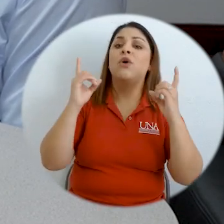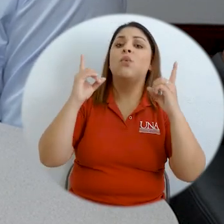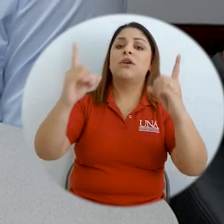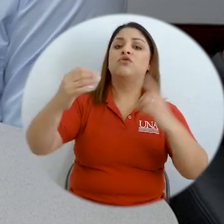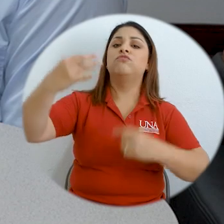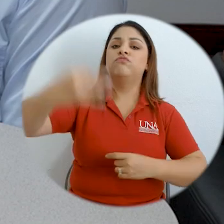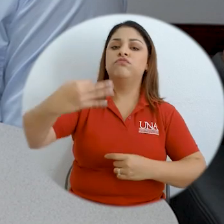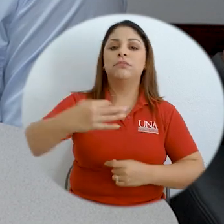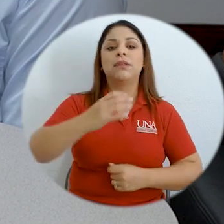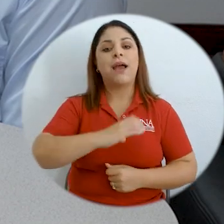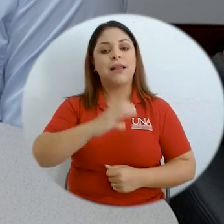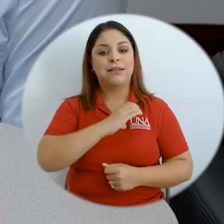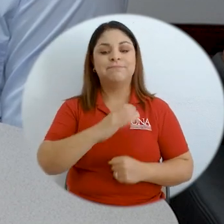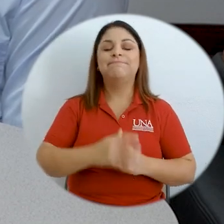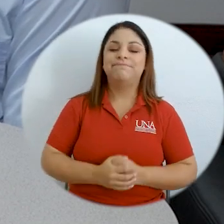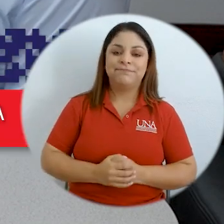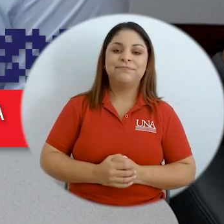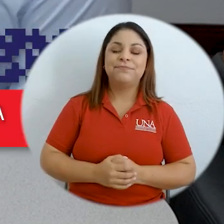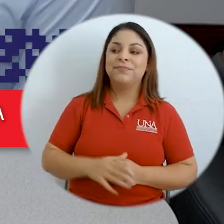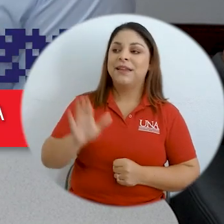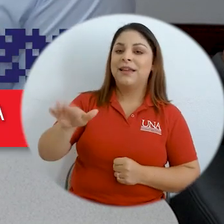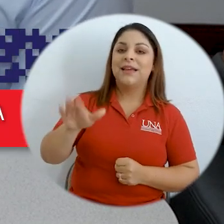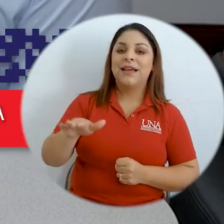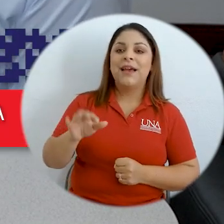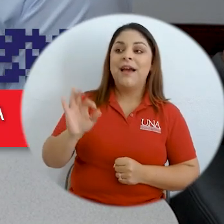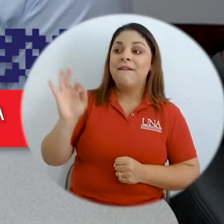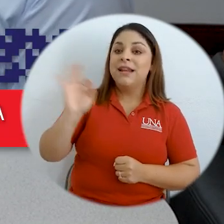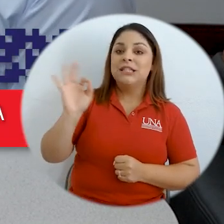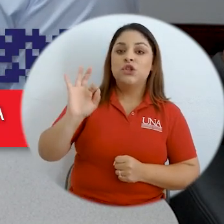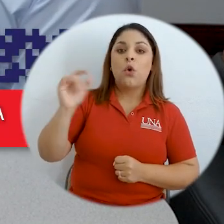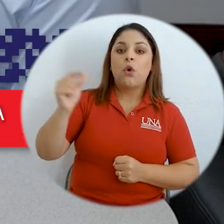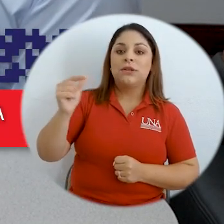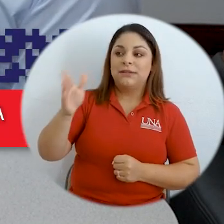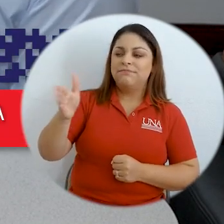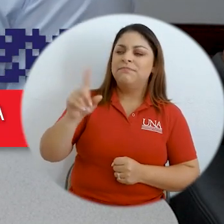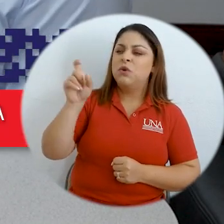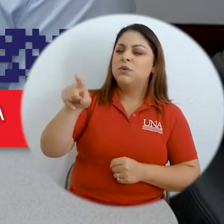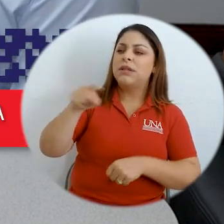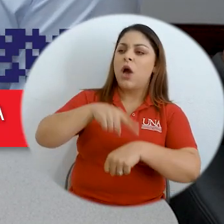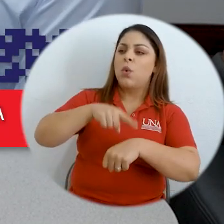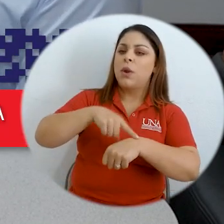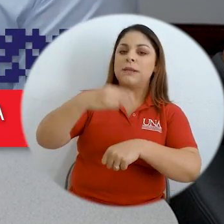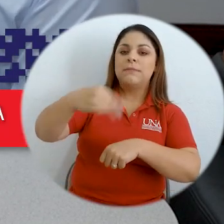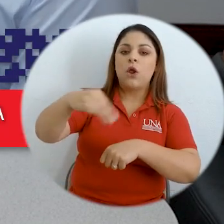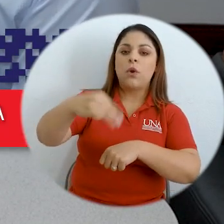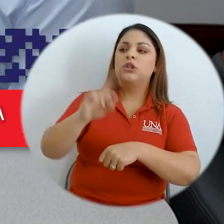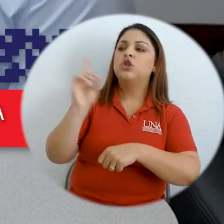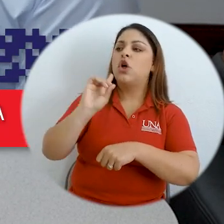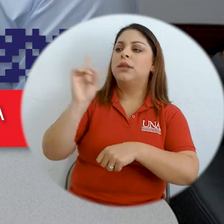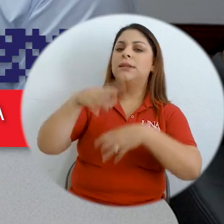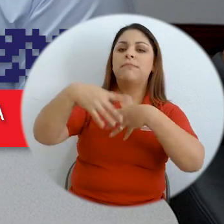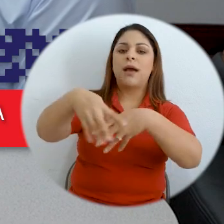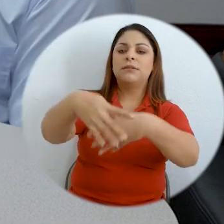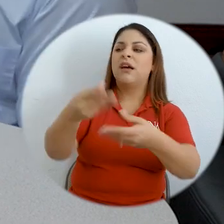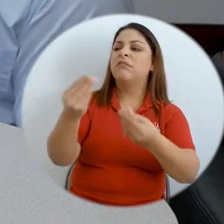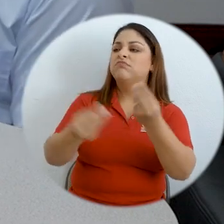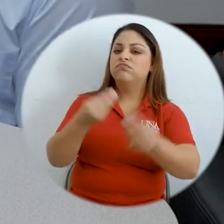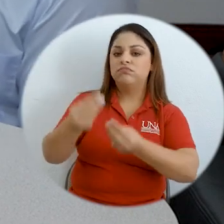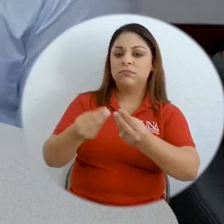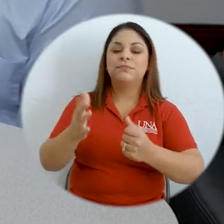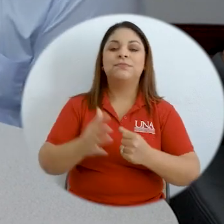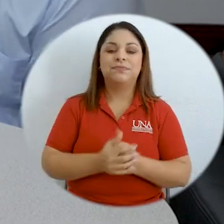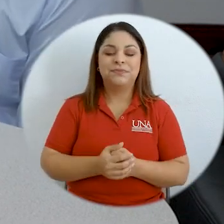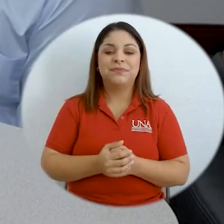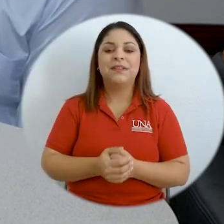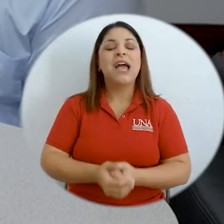una educación de calidad. Don Francisco, ¿a qué hora nos vemos el miércoles? ¿De dónde sale la marcha? ¿Hacia dónde nos dirigimos? ¿Qué va a pasar